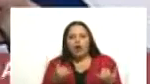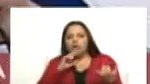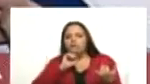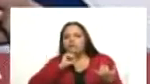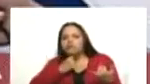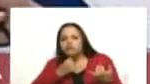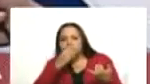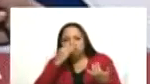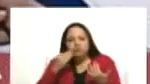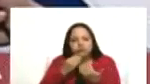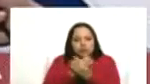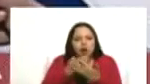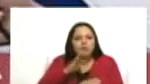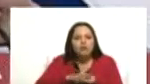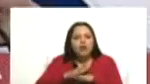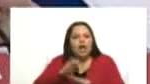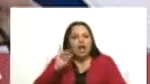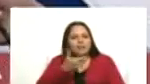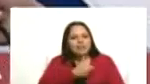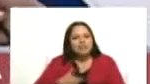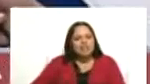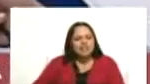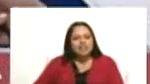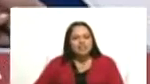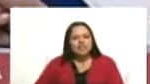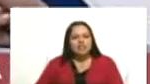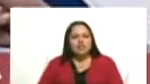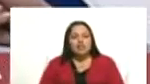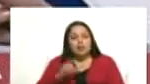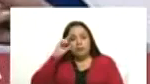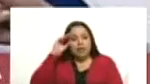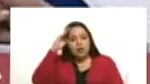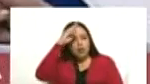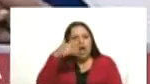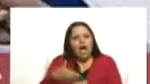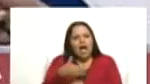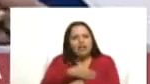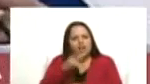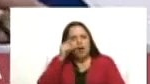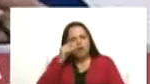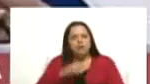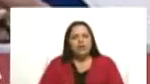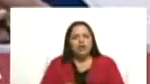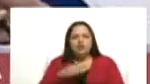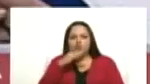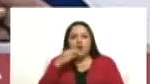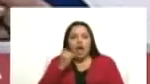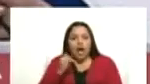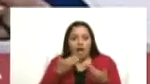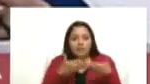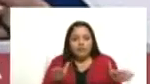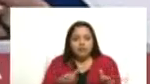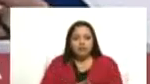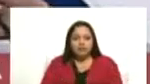encubierta porque está Petro de presidente, antes con Duque era abierta. Los